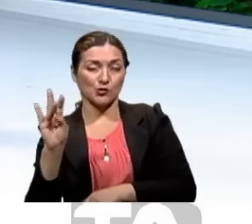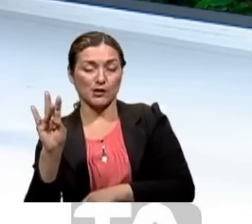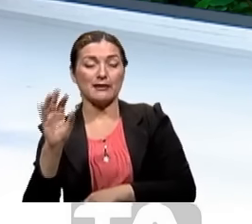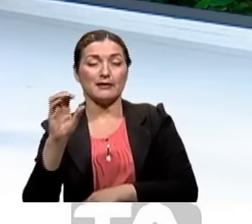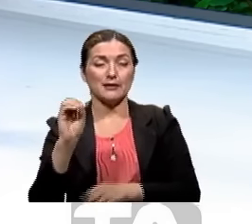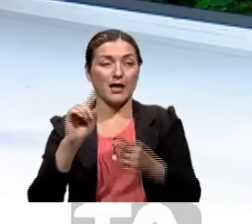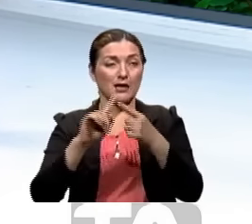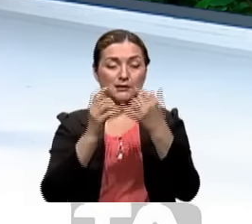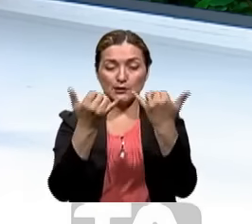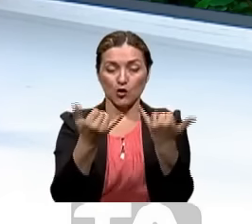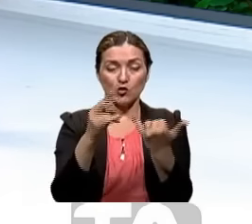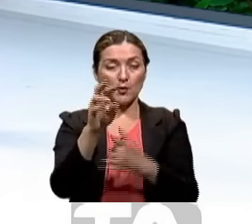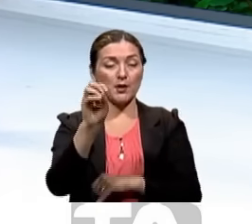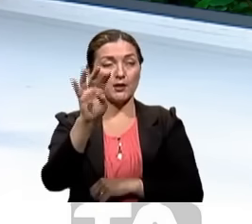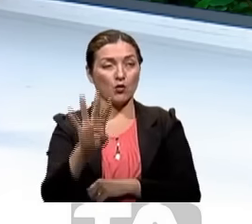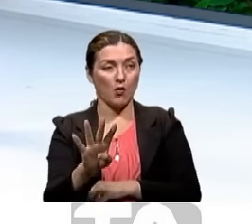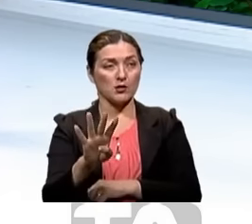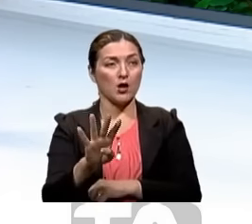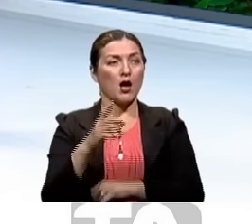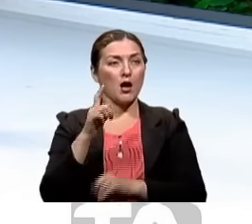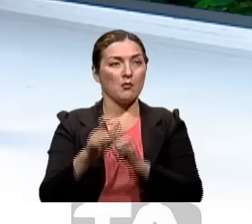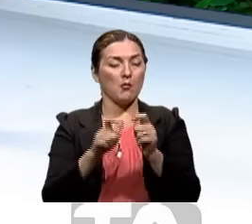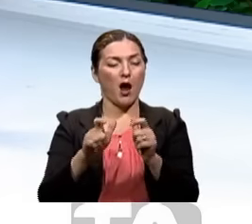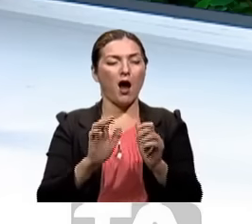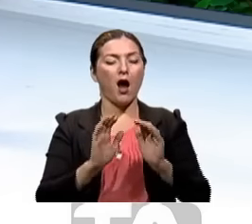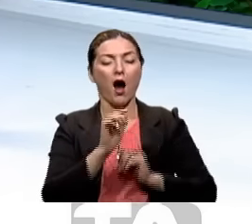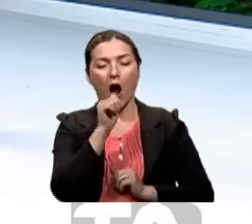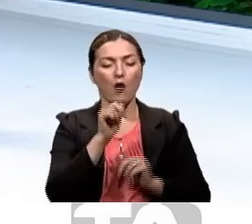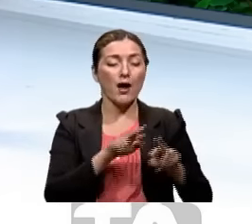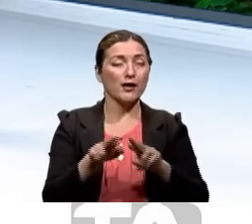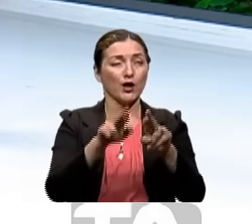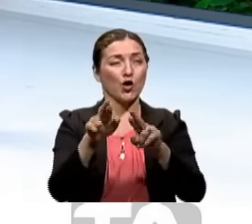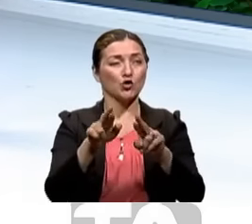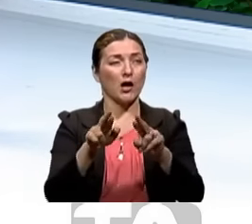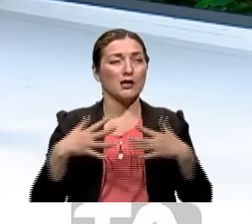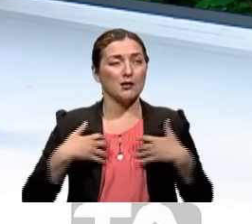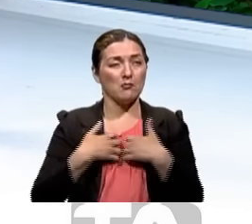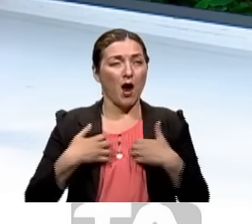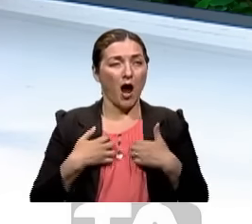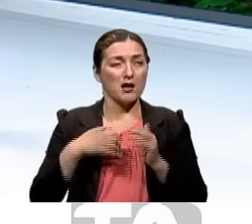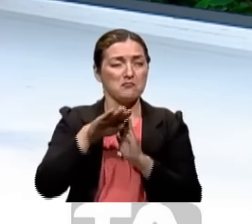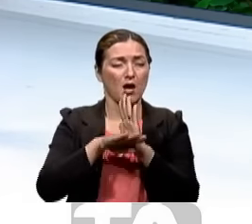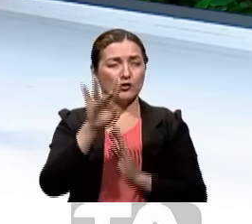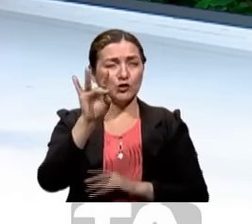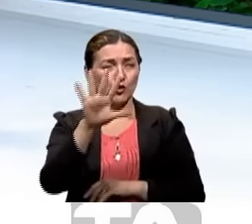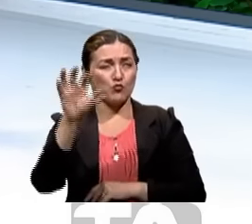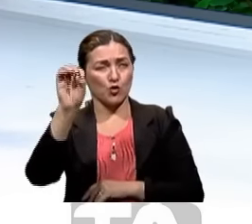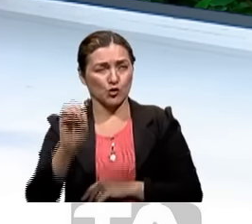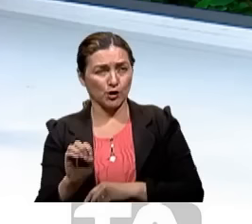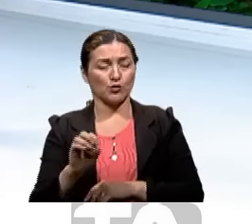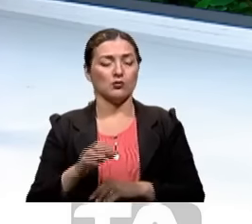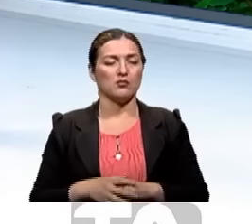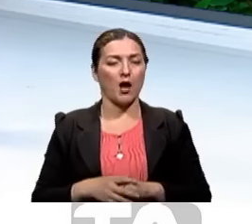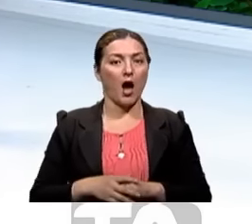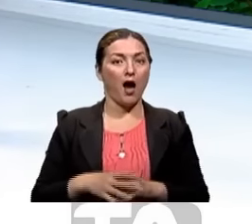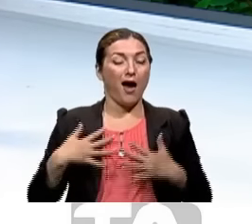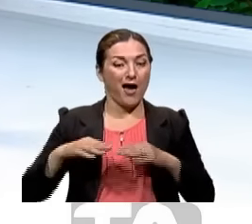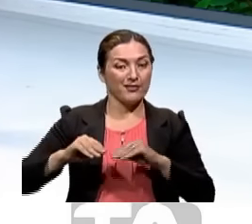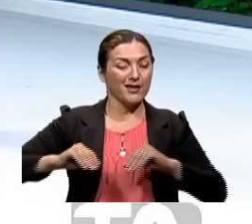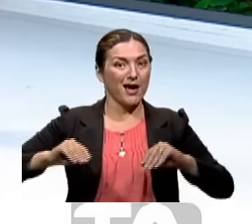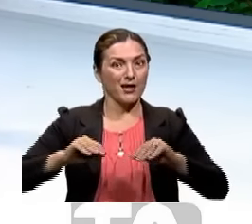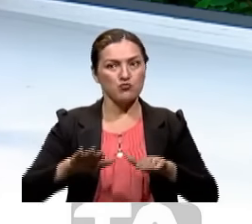disminución del 85% en especies de agua dulce. Además, existe una reducción del 69% en las especies terrestres